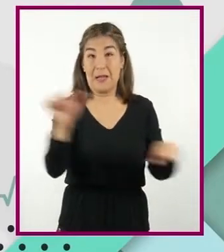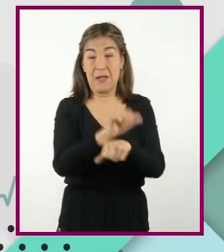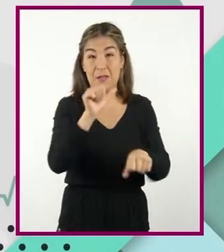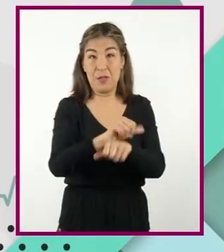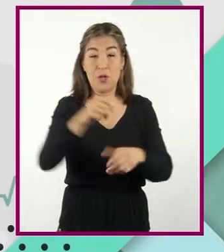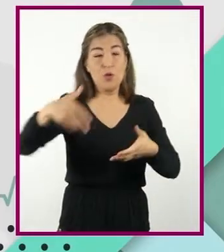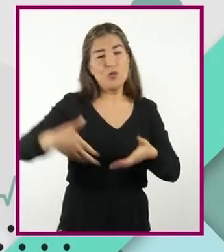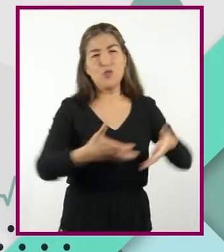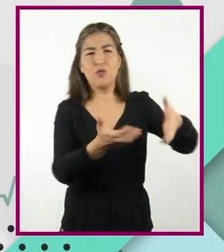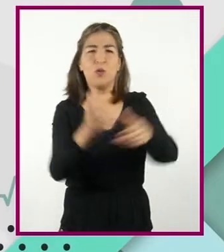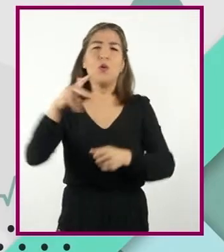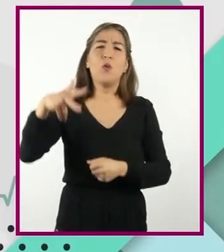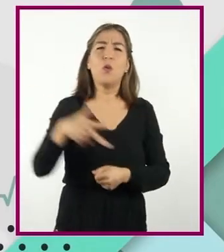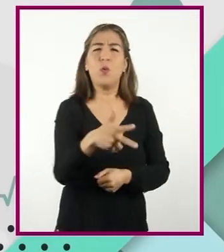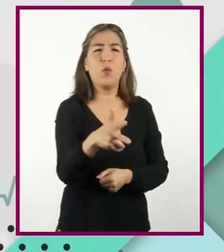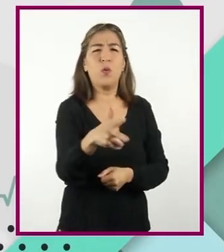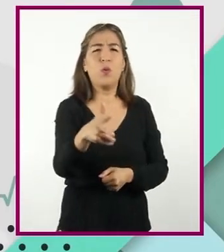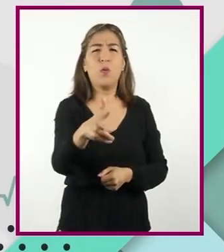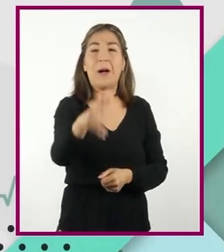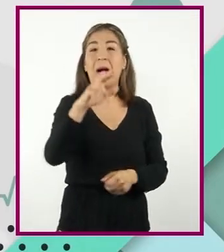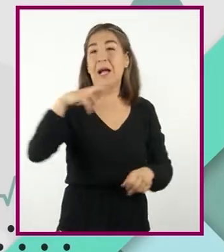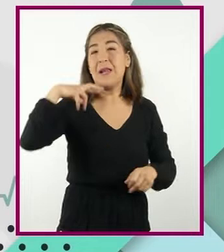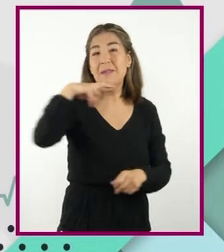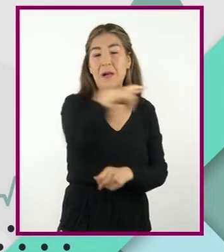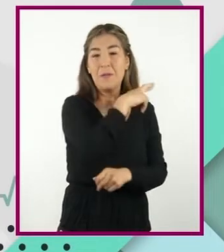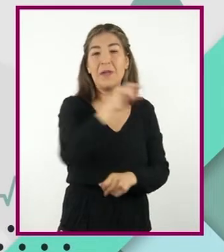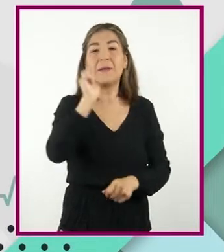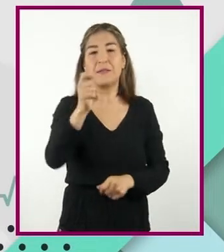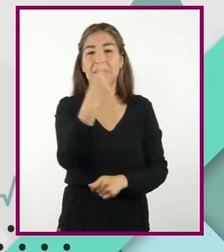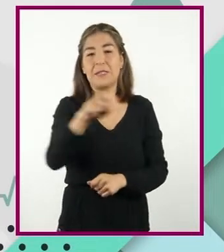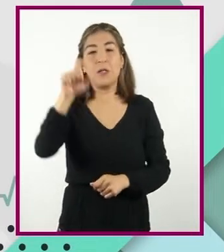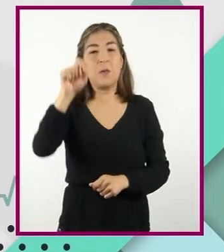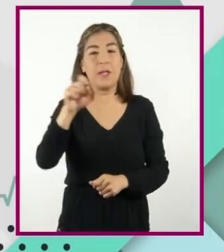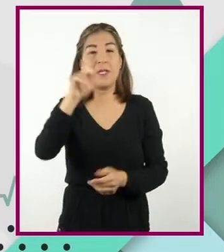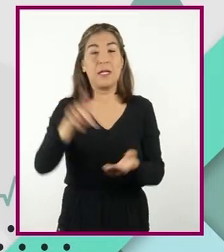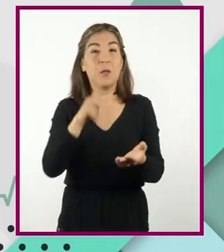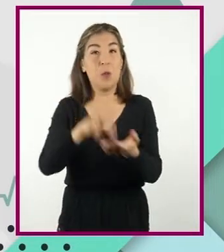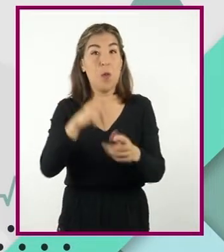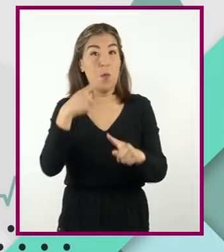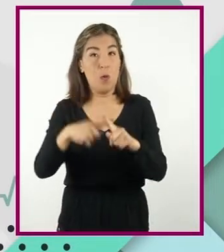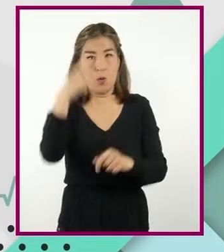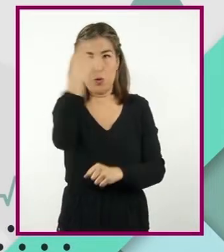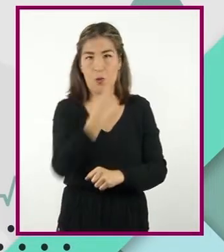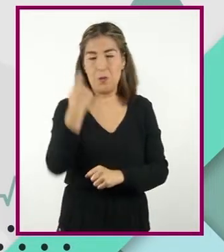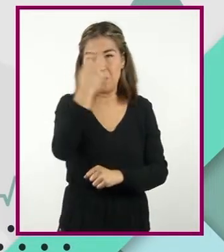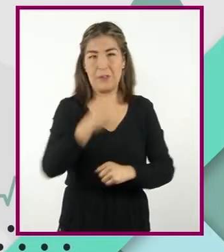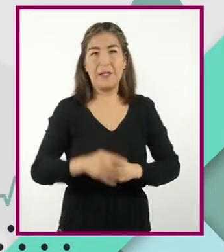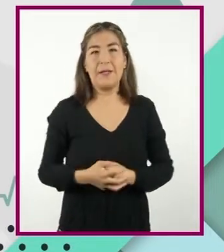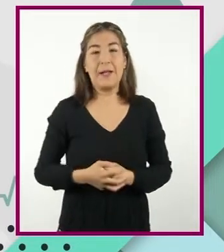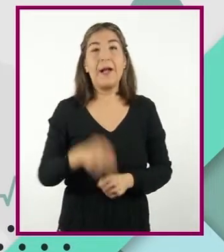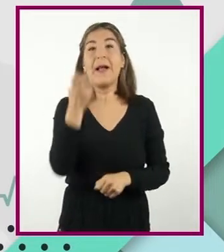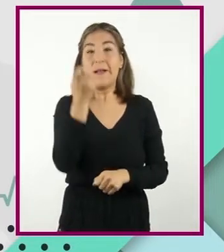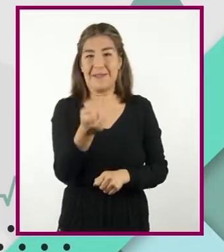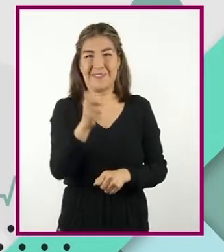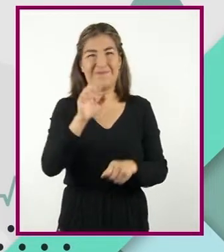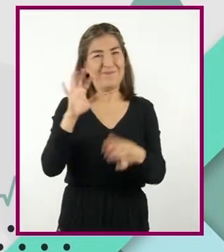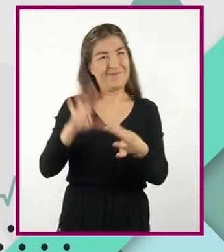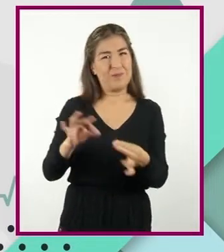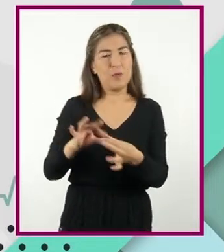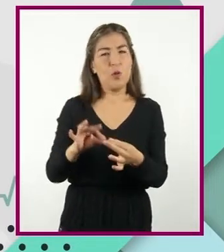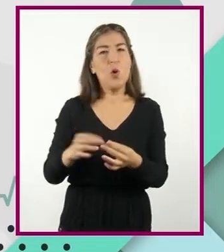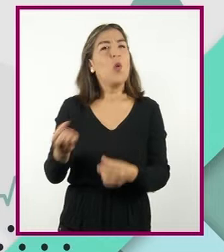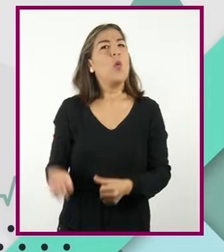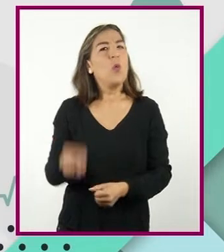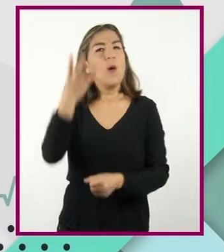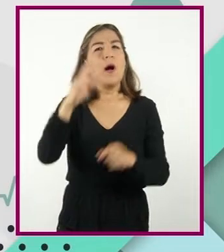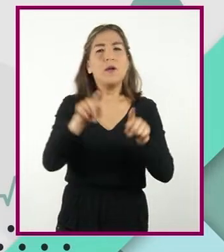carretera mantiene una rapidez constante de 120 km por hora. Bajo esta condición, ¿cuál es la